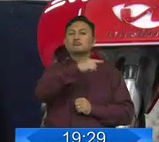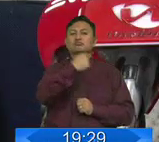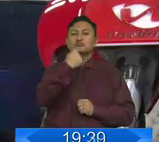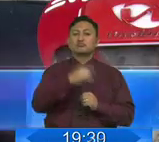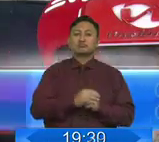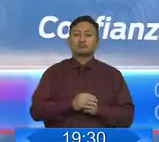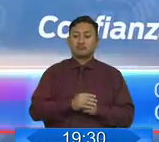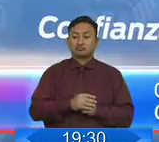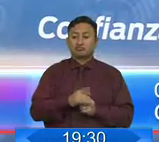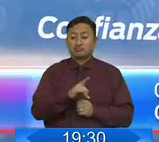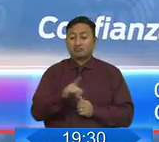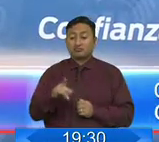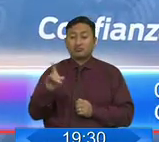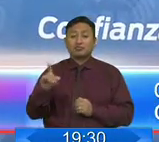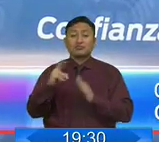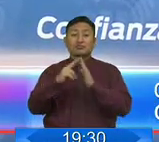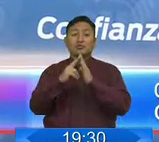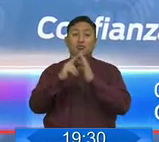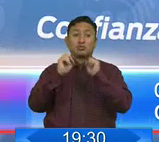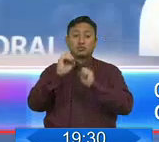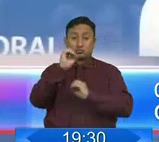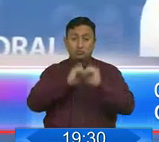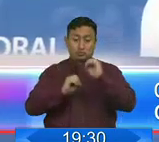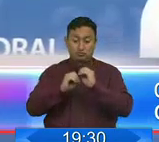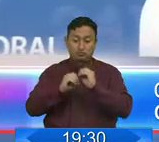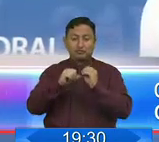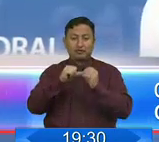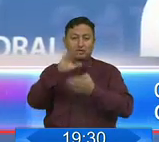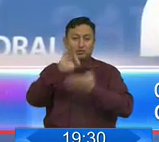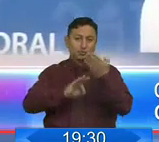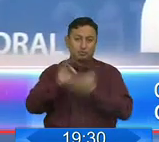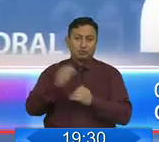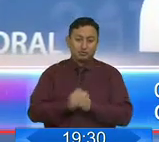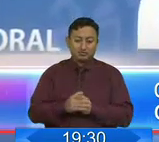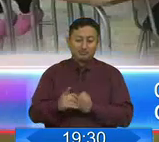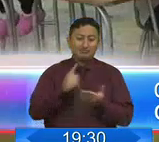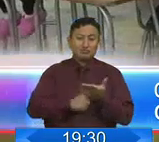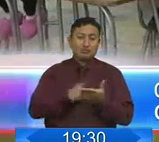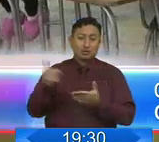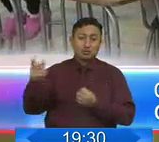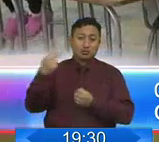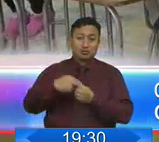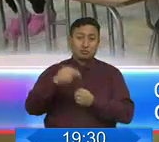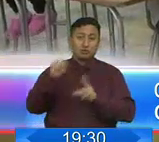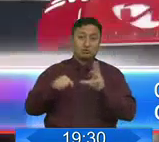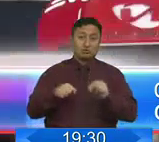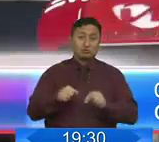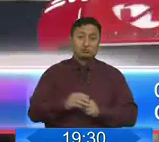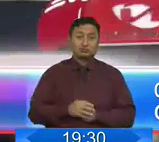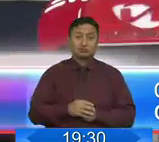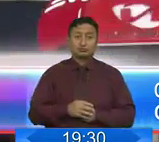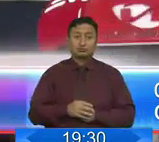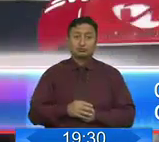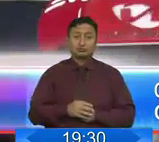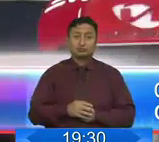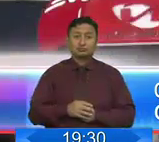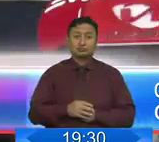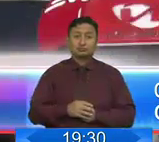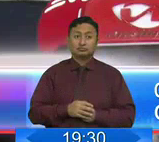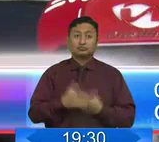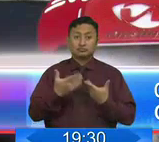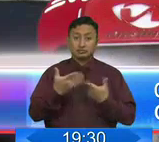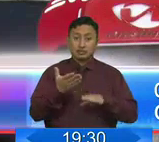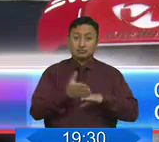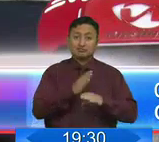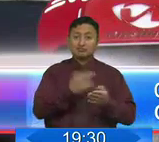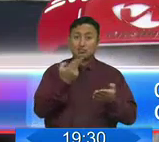no se ha aprobado el reglamento de observación, por lo que está en análisis si participará o no en el proceso. Hemos tenido ya una carta de